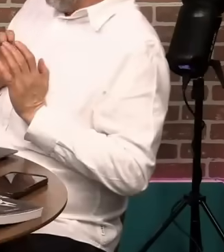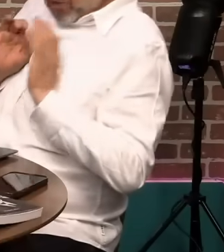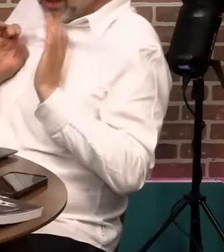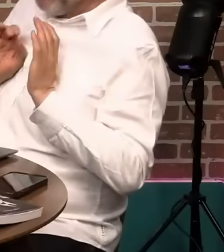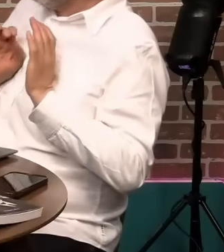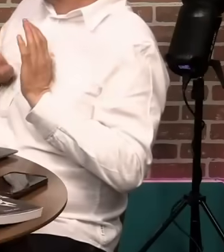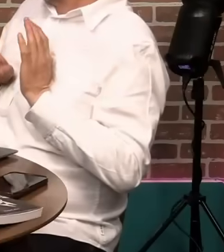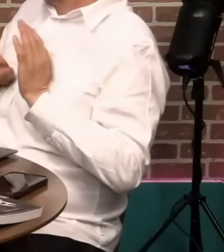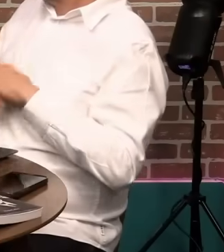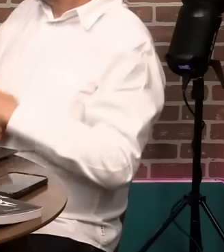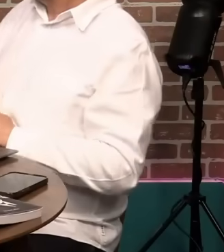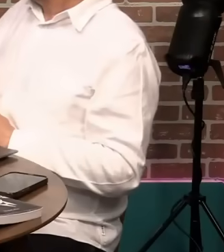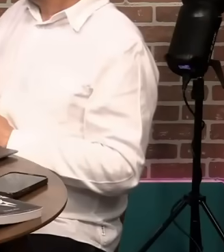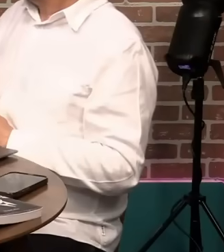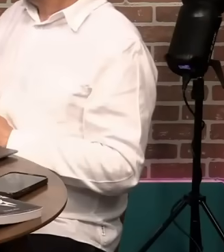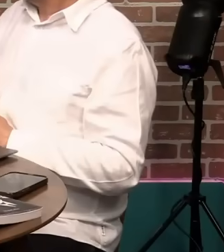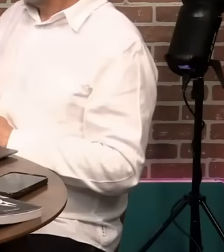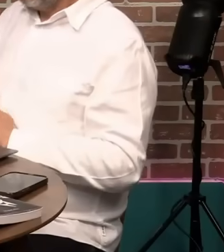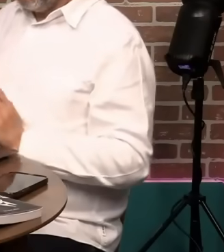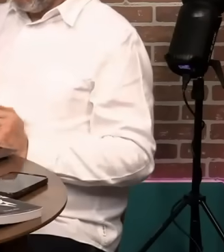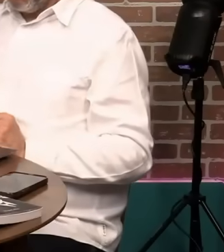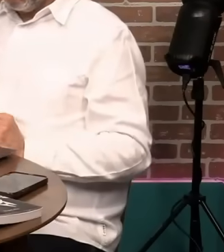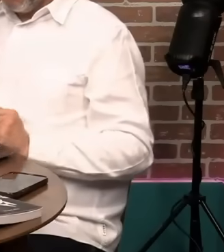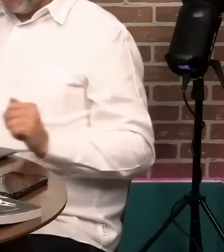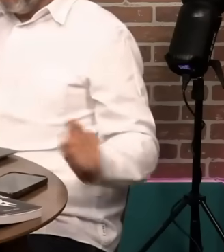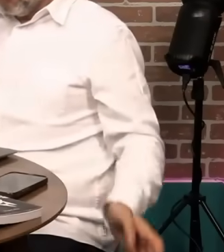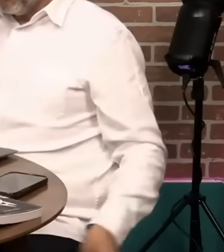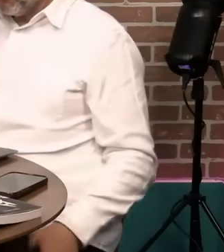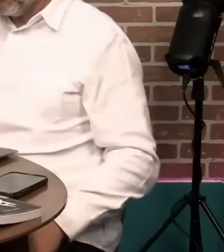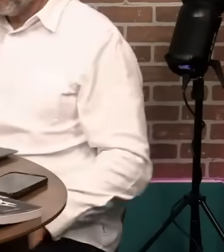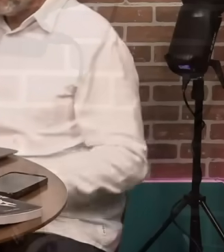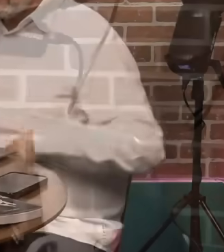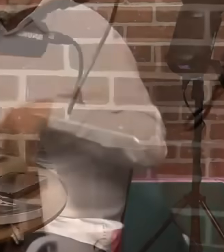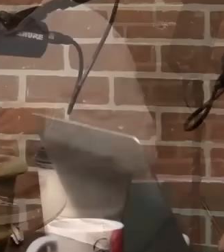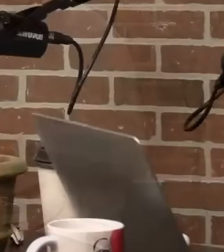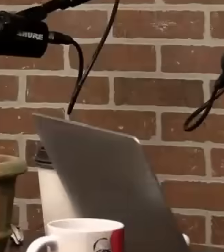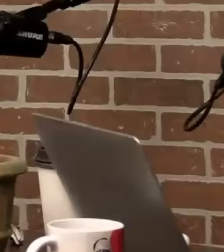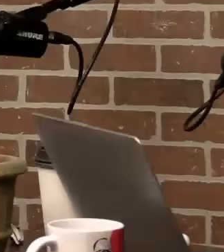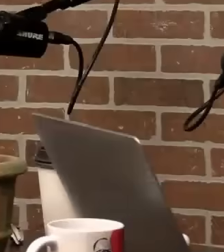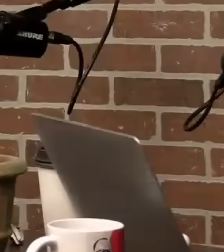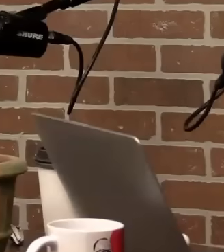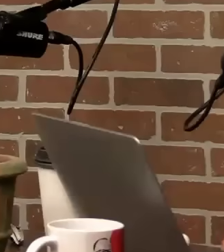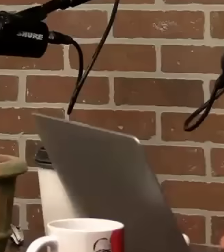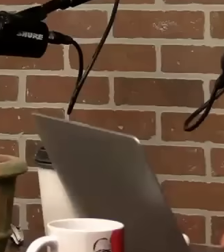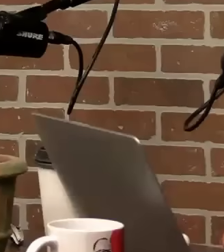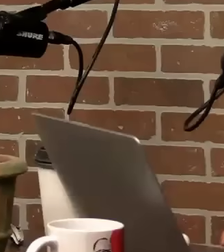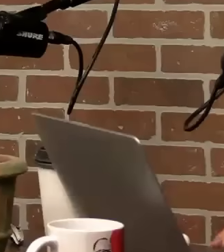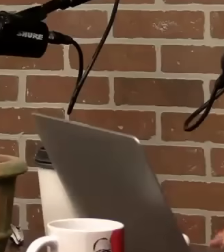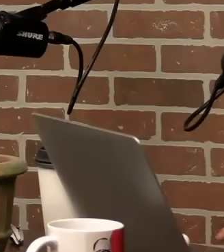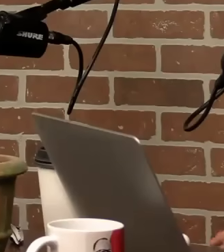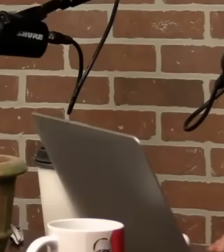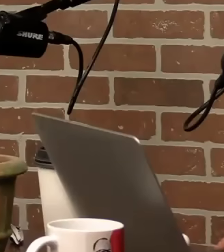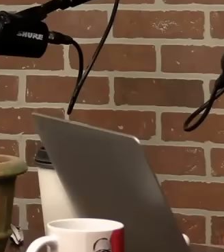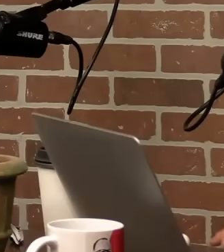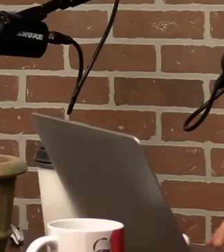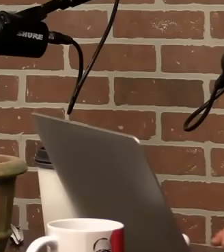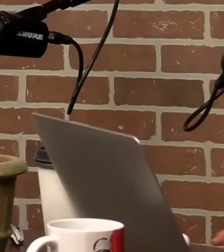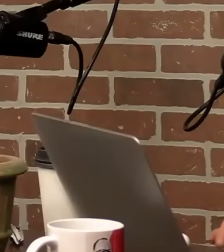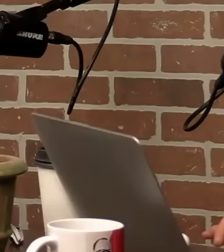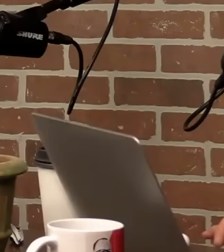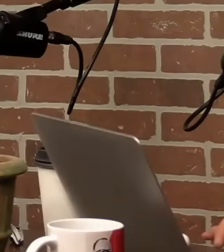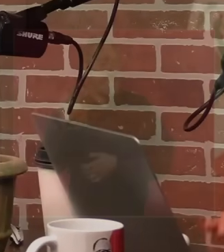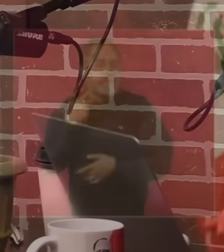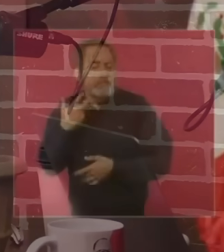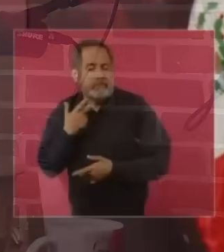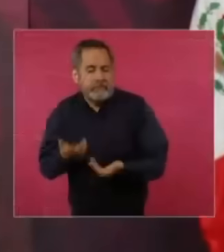órale pues va hoy justamente el presidente López Obrador habla de los que